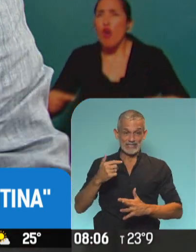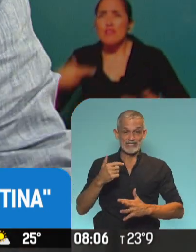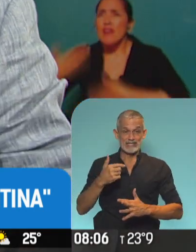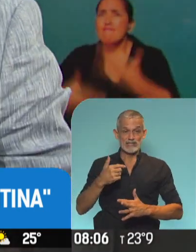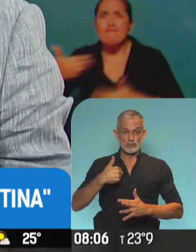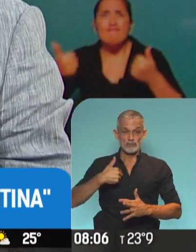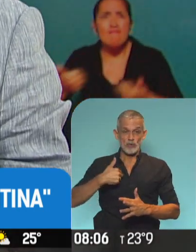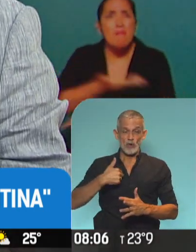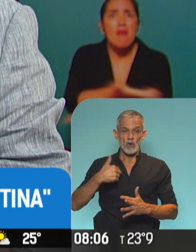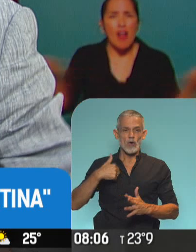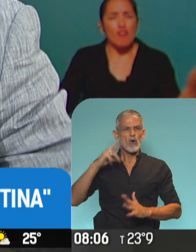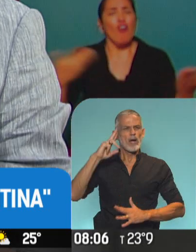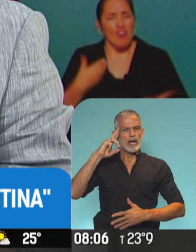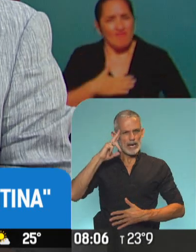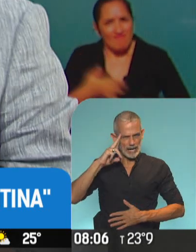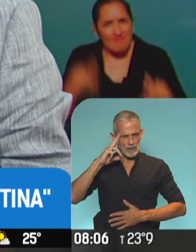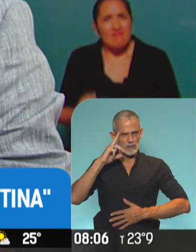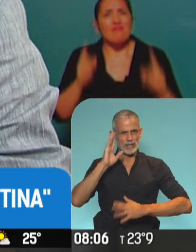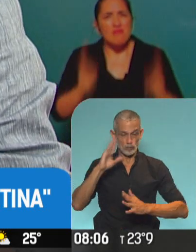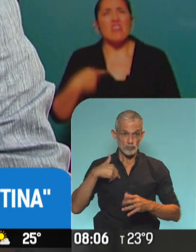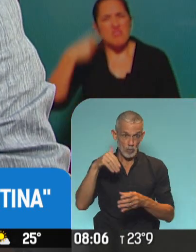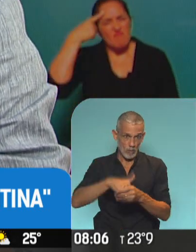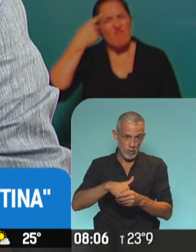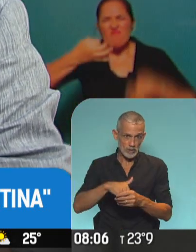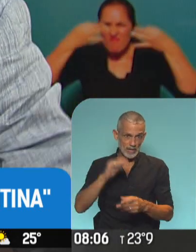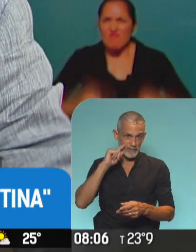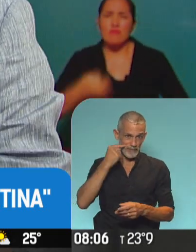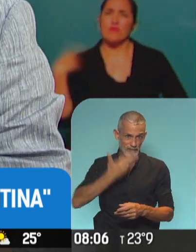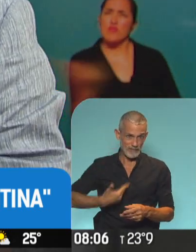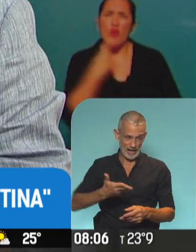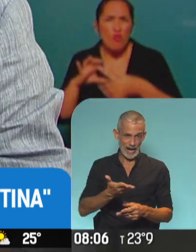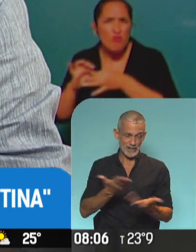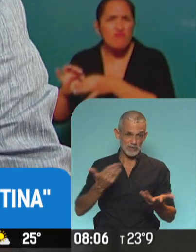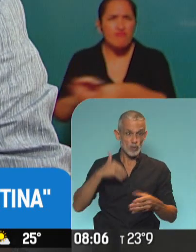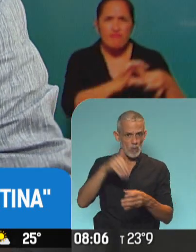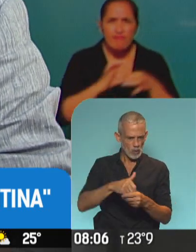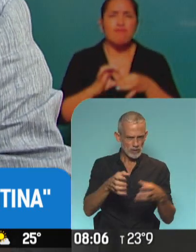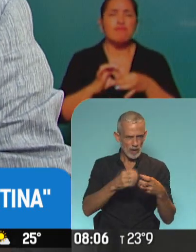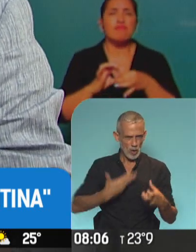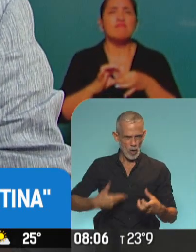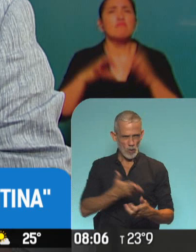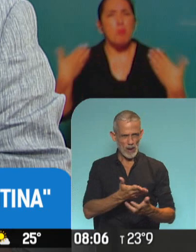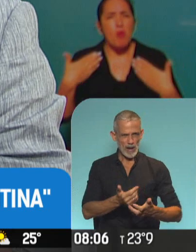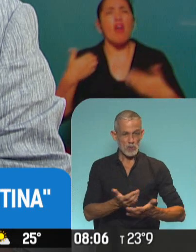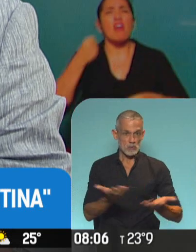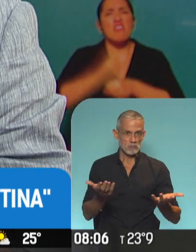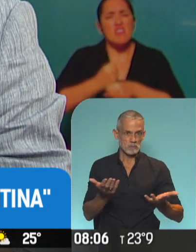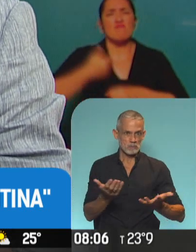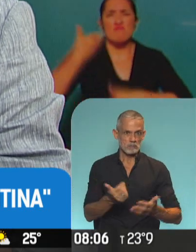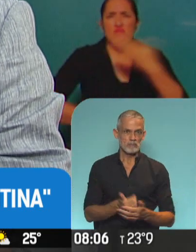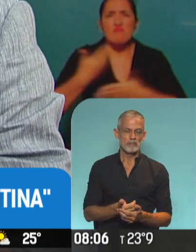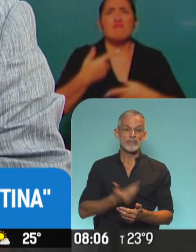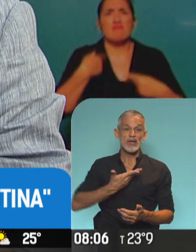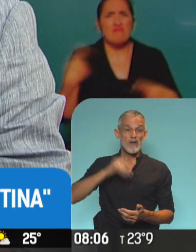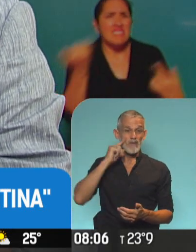tengo especial respeto y yo lo voté a Alberto Fernández, o sea, voté este gobierno. Claramente